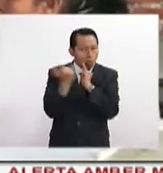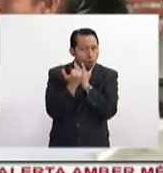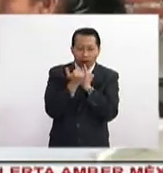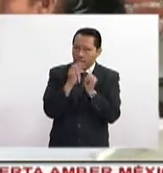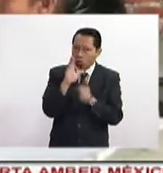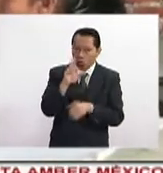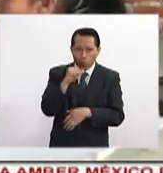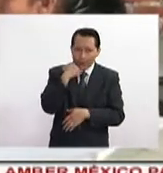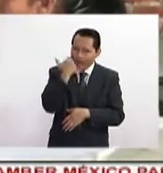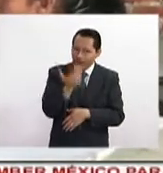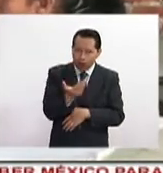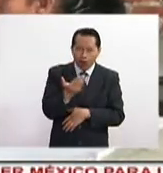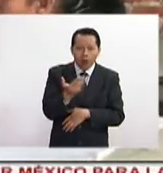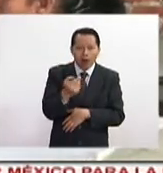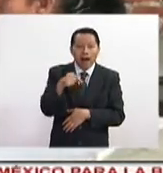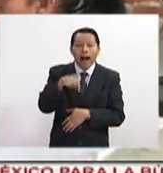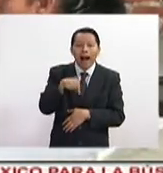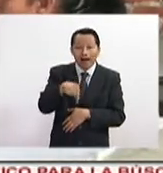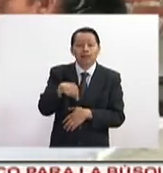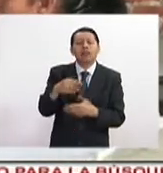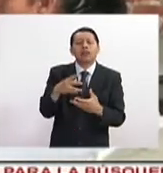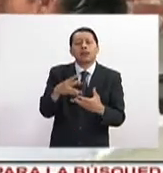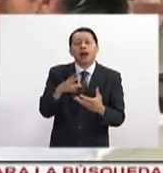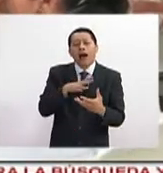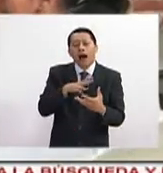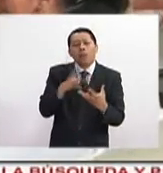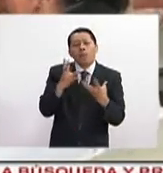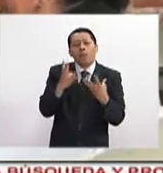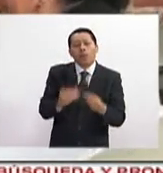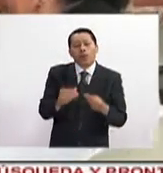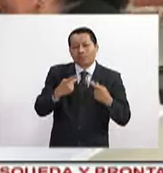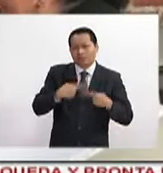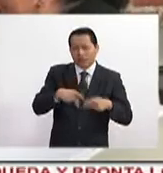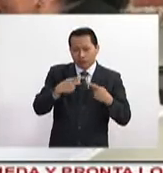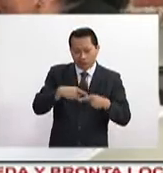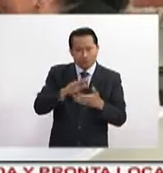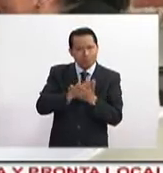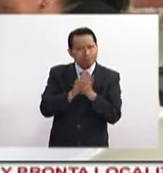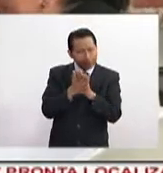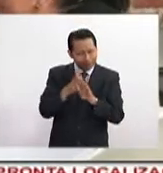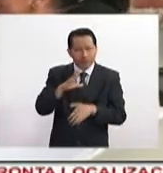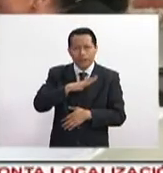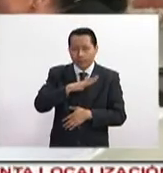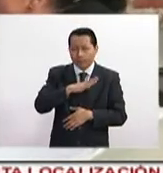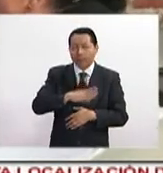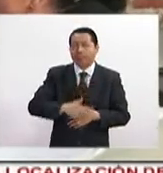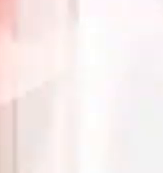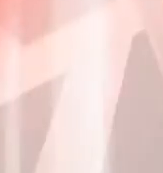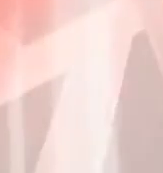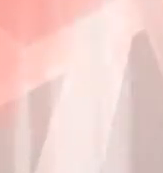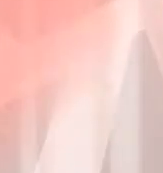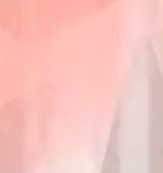Aquí hay mucha gente que está involucrada tal vez, ¿no?